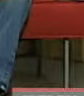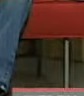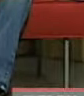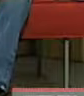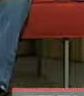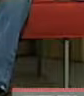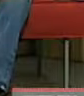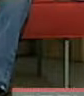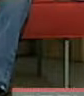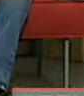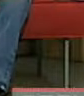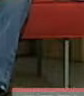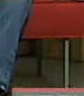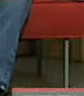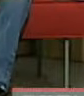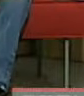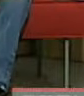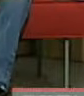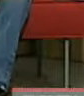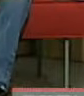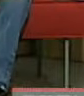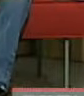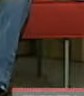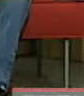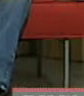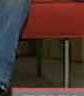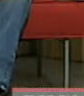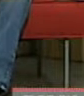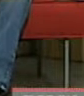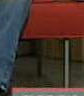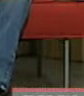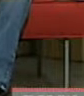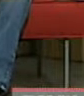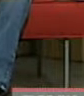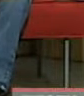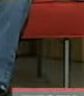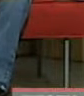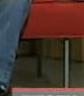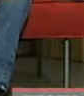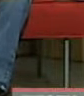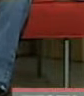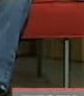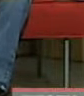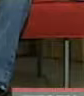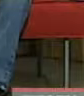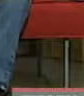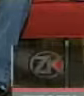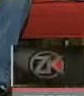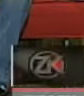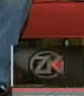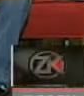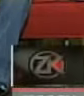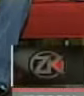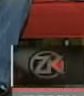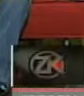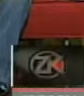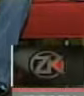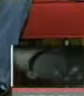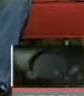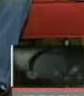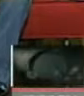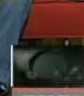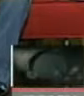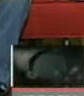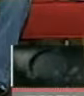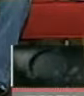pero a los estados unidos en aquel momento no le convenía y hoy - es éste unasur una celac